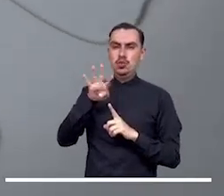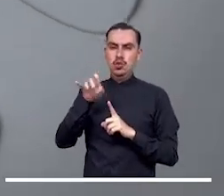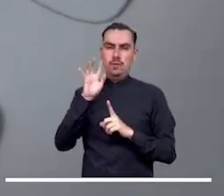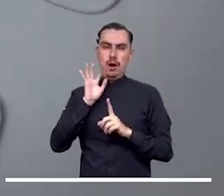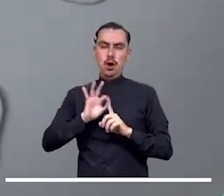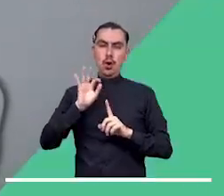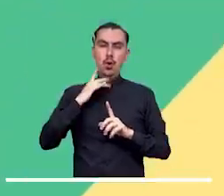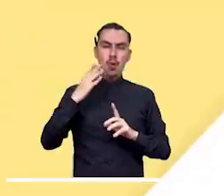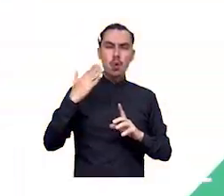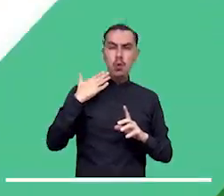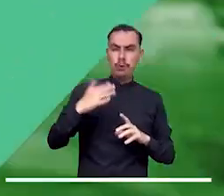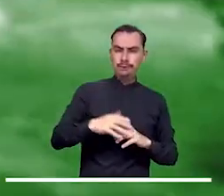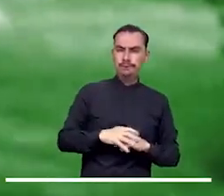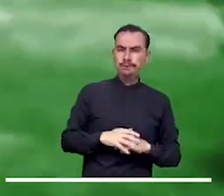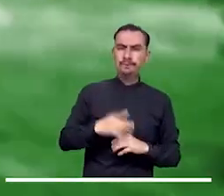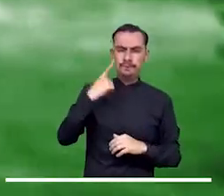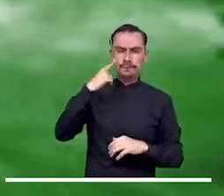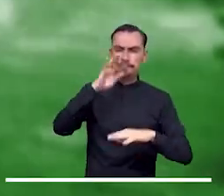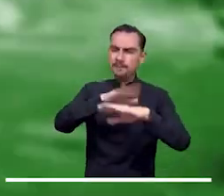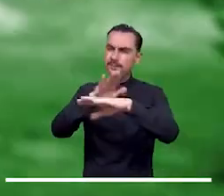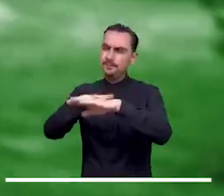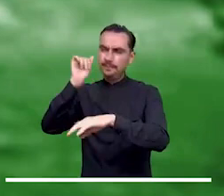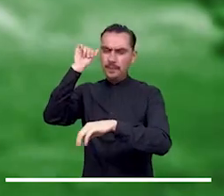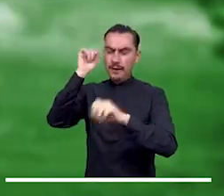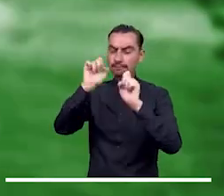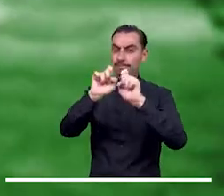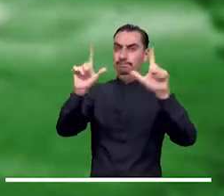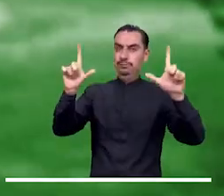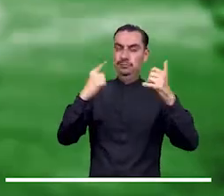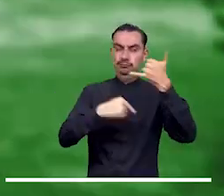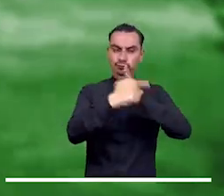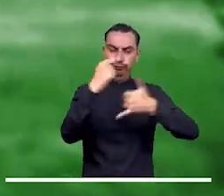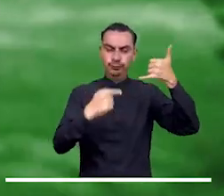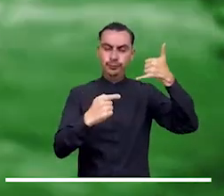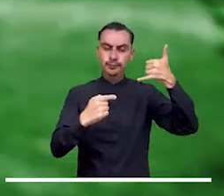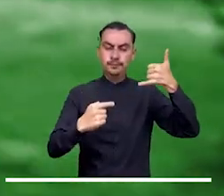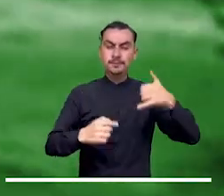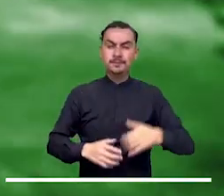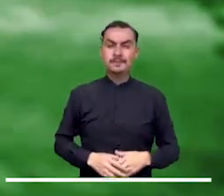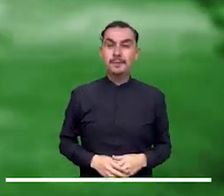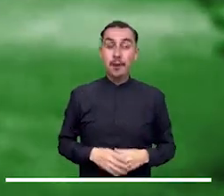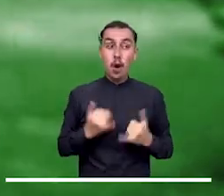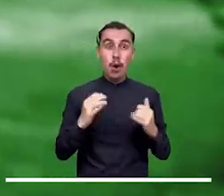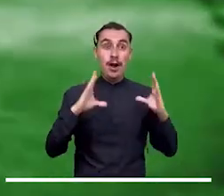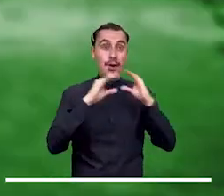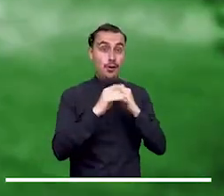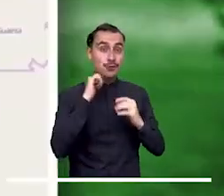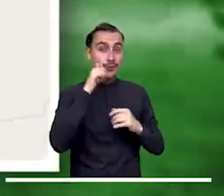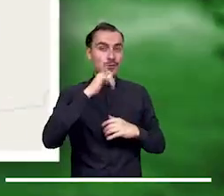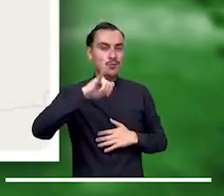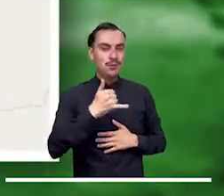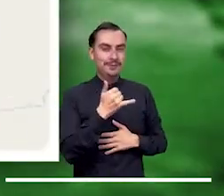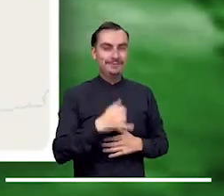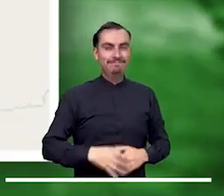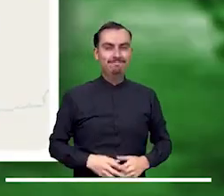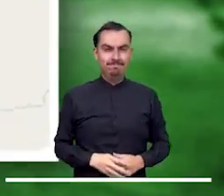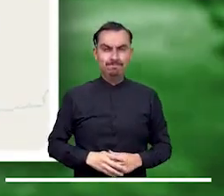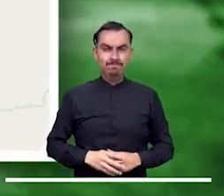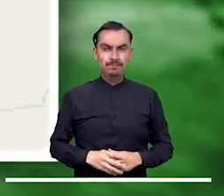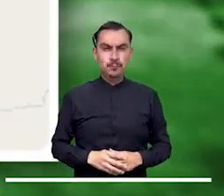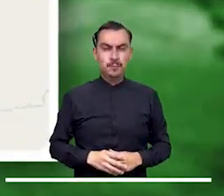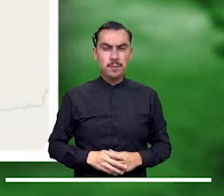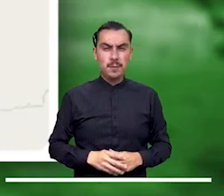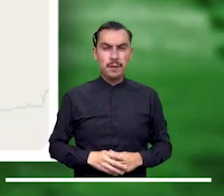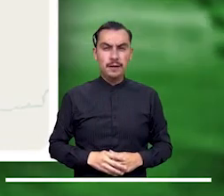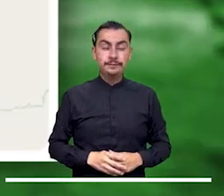grados centígrados. Finalice el día informado con el siguiente resumen de las alertas meteorológicas vigentes en